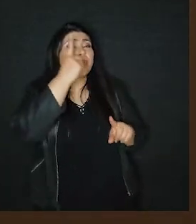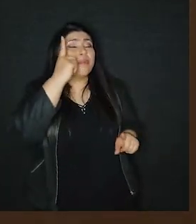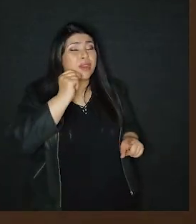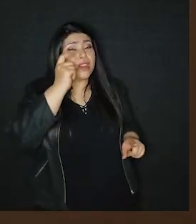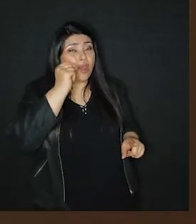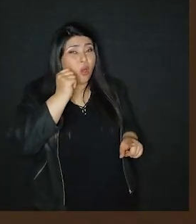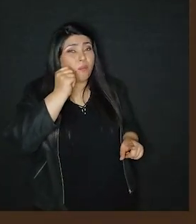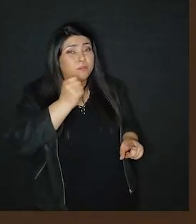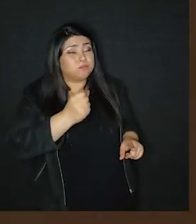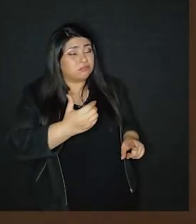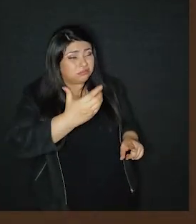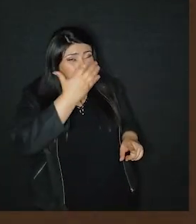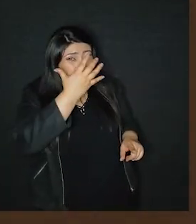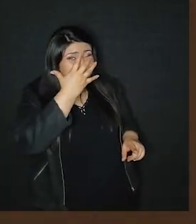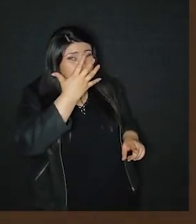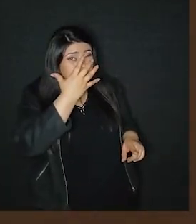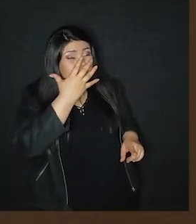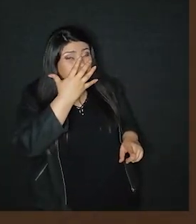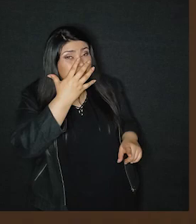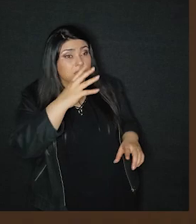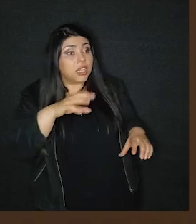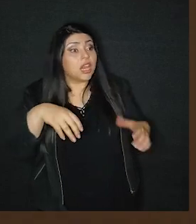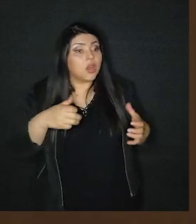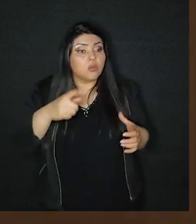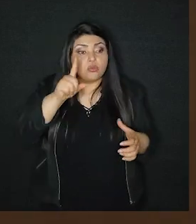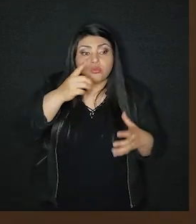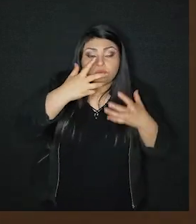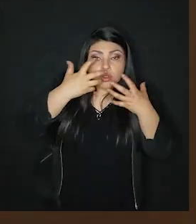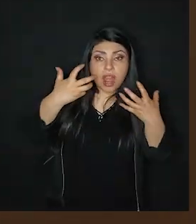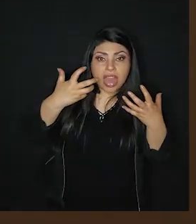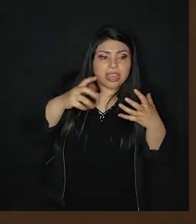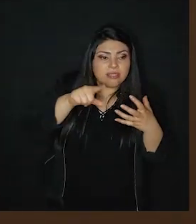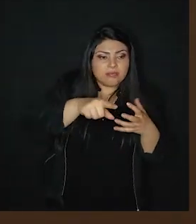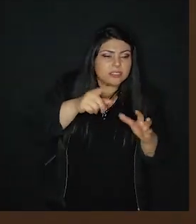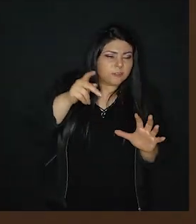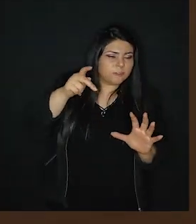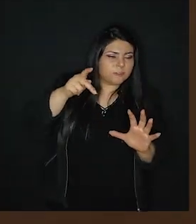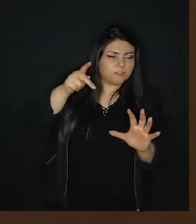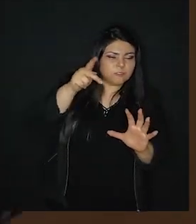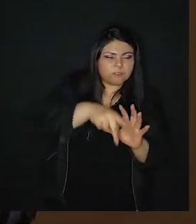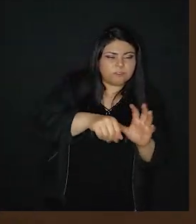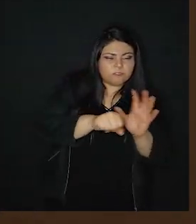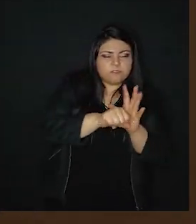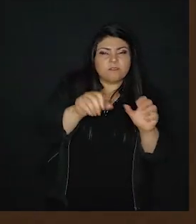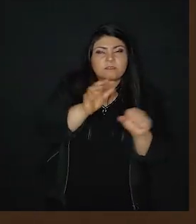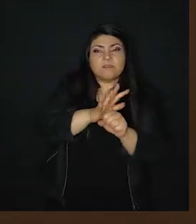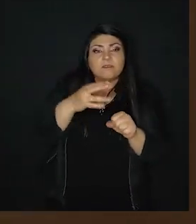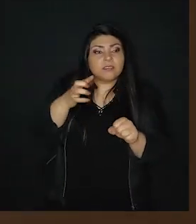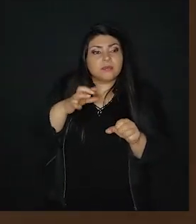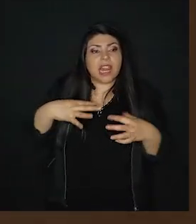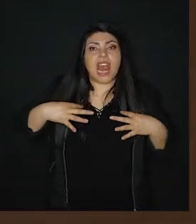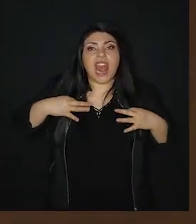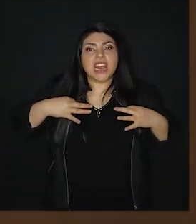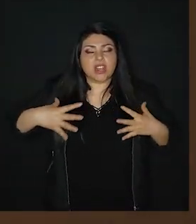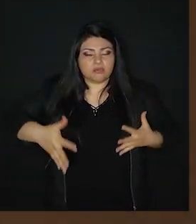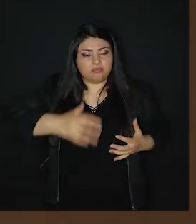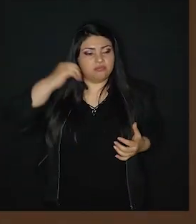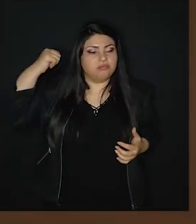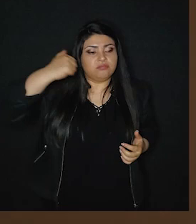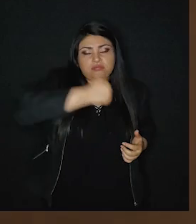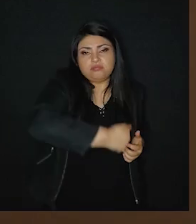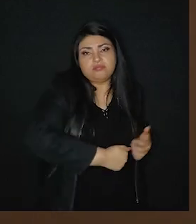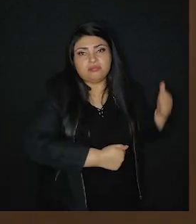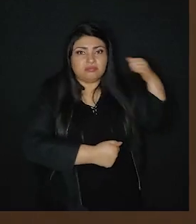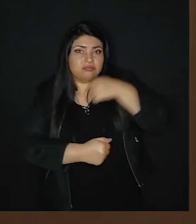sacrificio de un animal para ponerle ropas que cubrieran a Adán en El